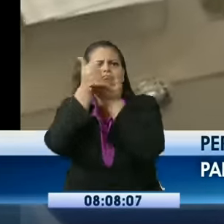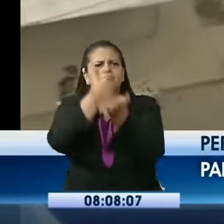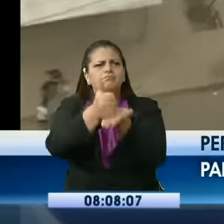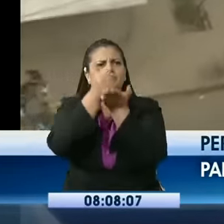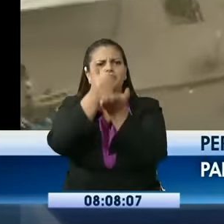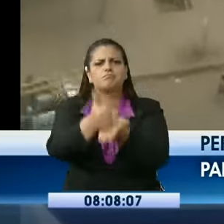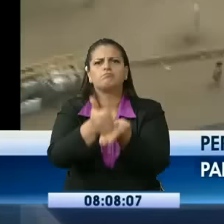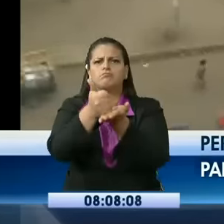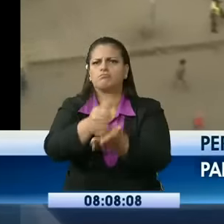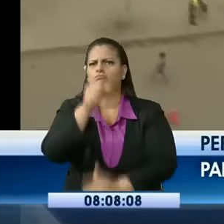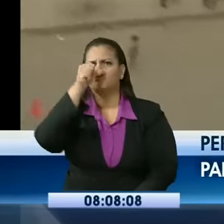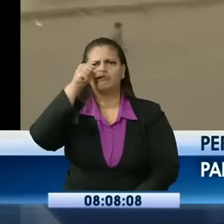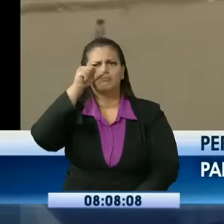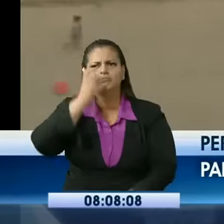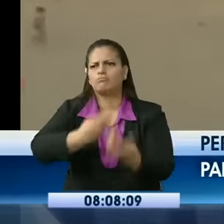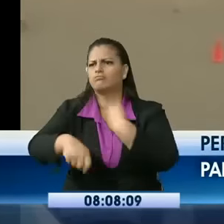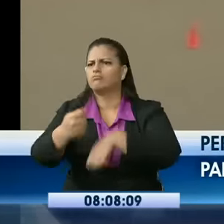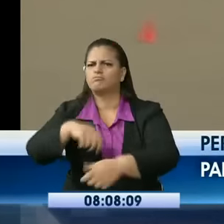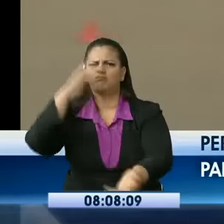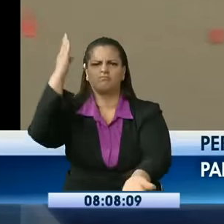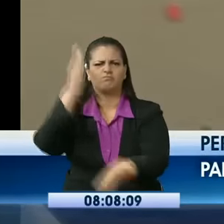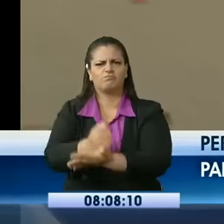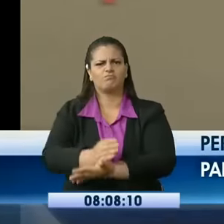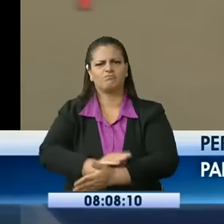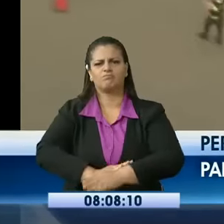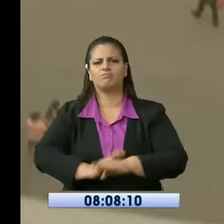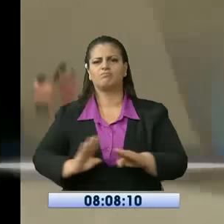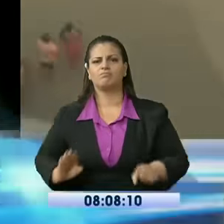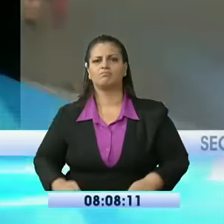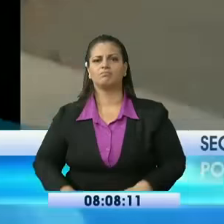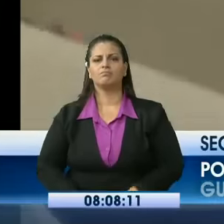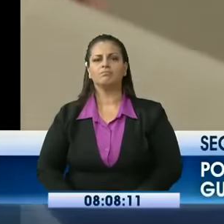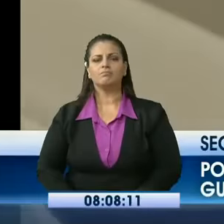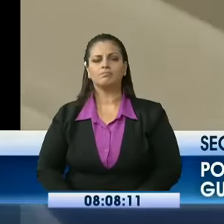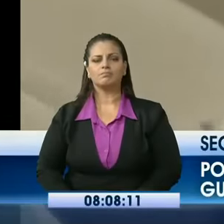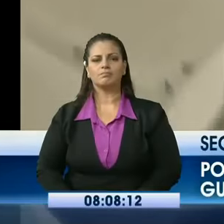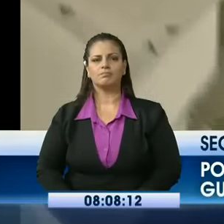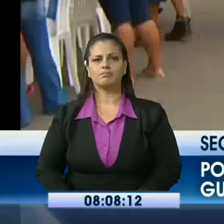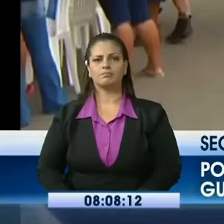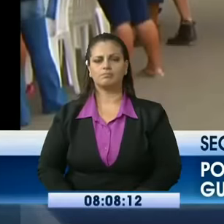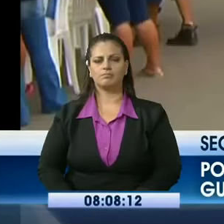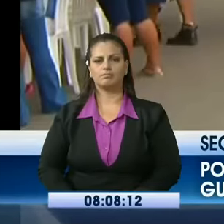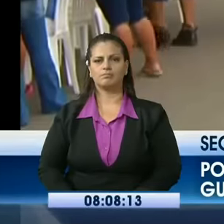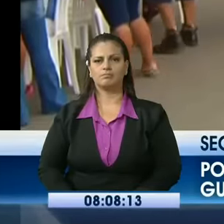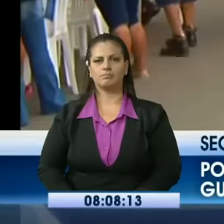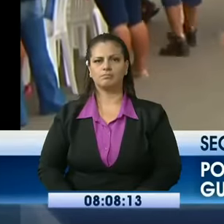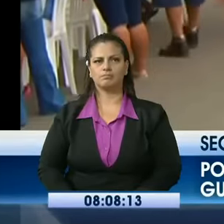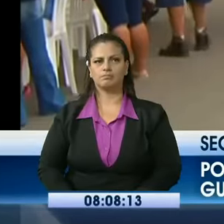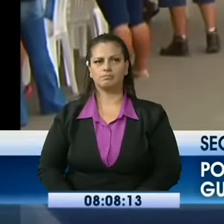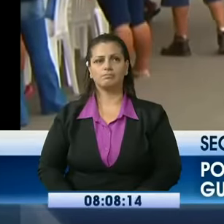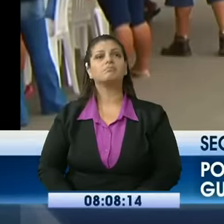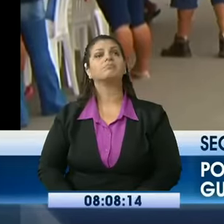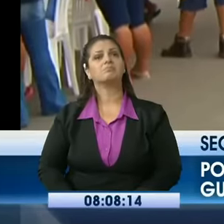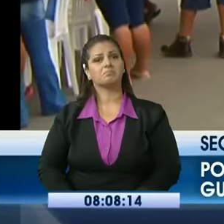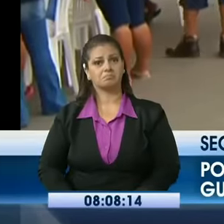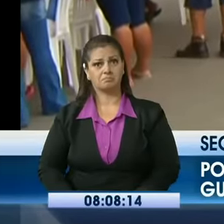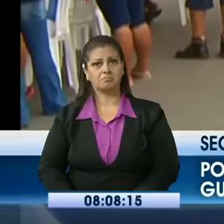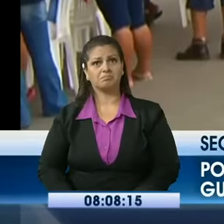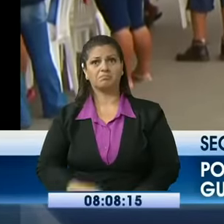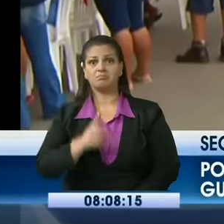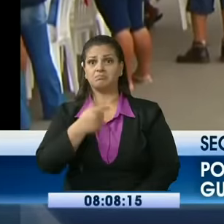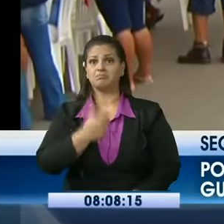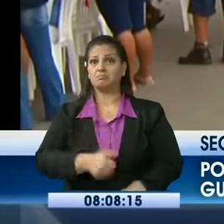de la provincia del Guayas estén bajo las manos ni de las drogas, ni del microtráfico, ni de la inseguridad. La presencia de la máxima autoridad de la